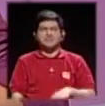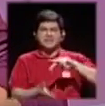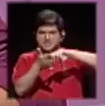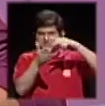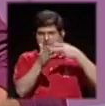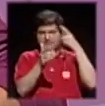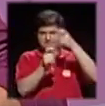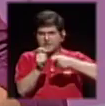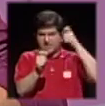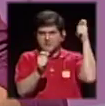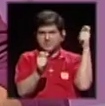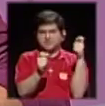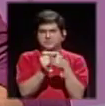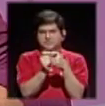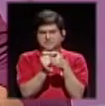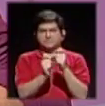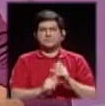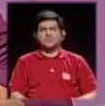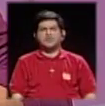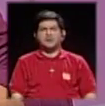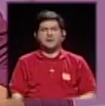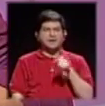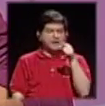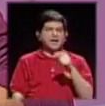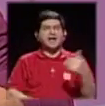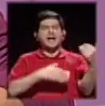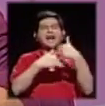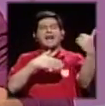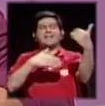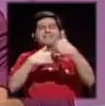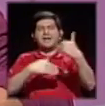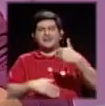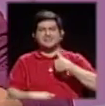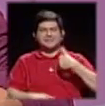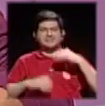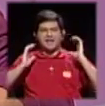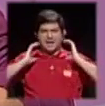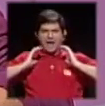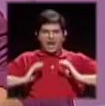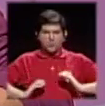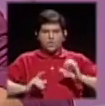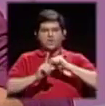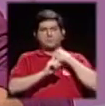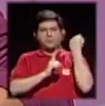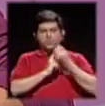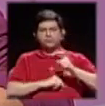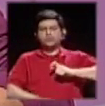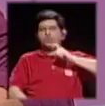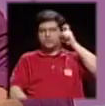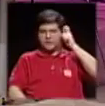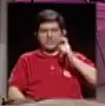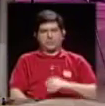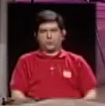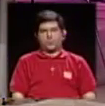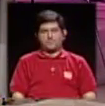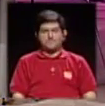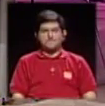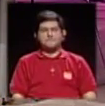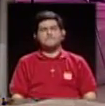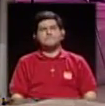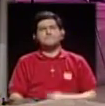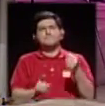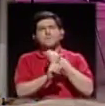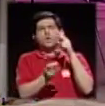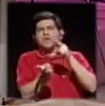refiere específicamente al ataque que hay sobre el cuerpo por la condición de género, ¿no? Entonces, violencia